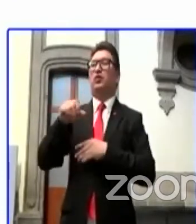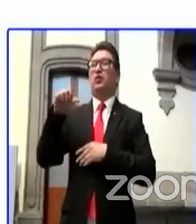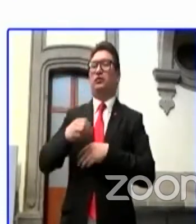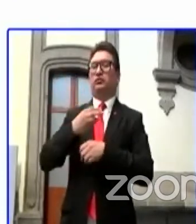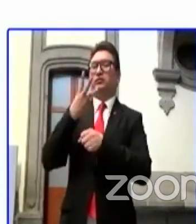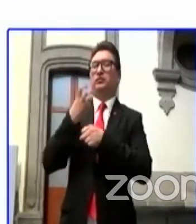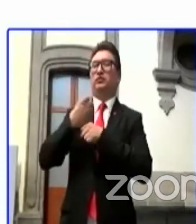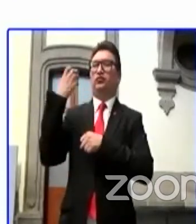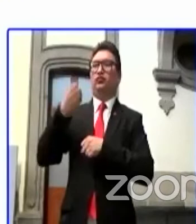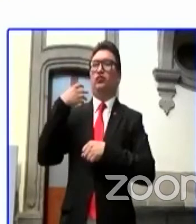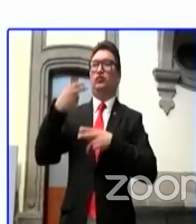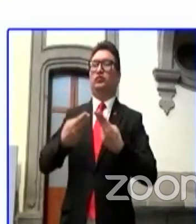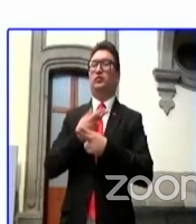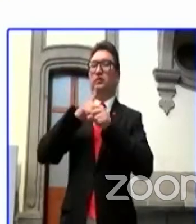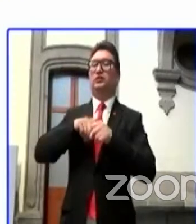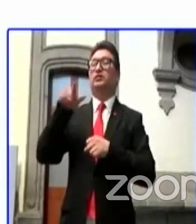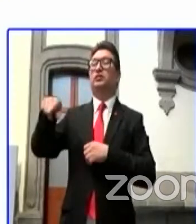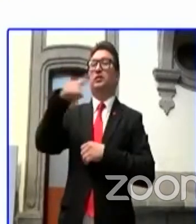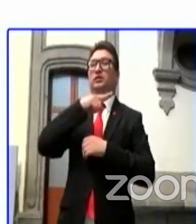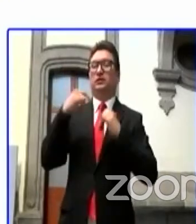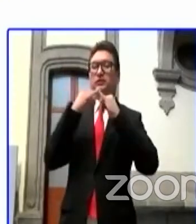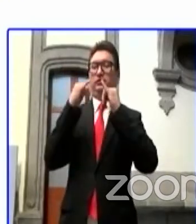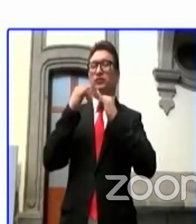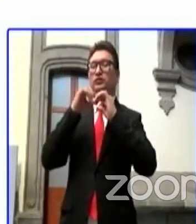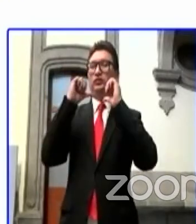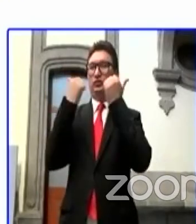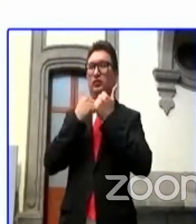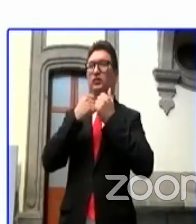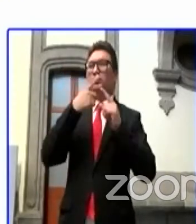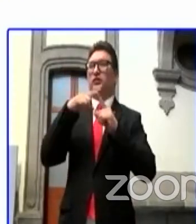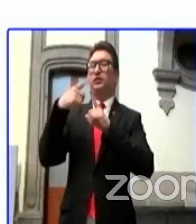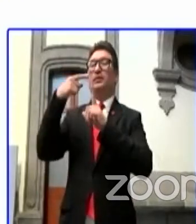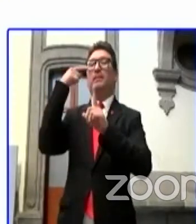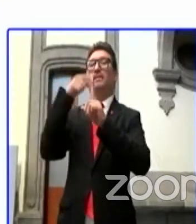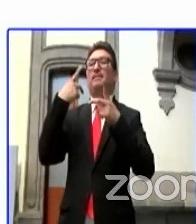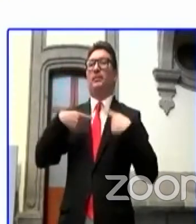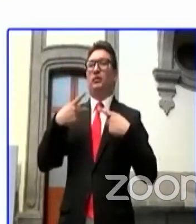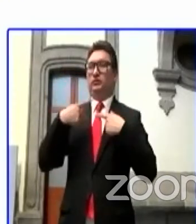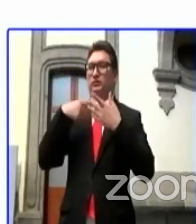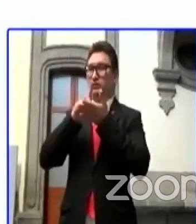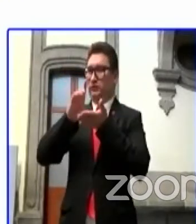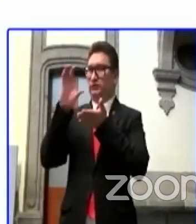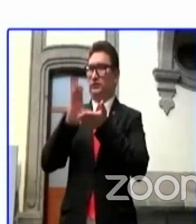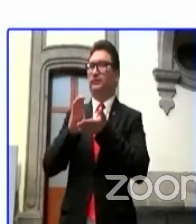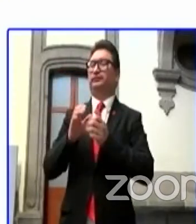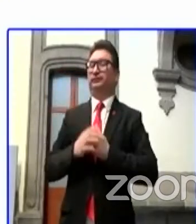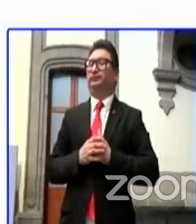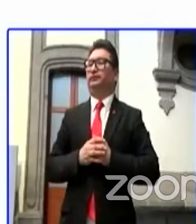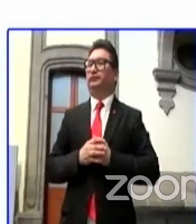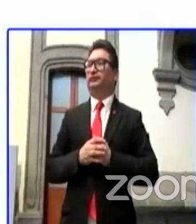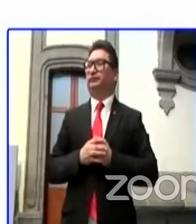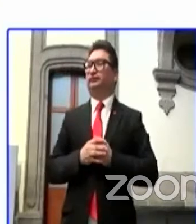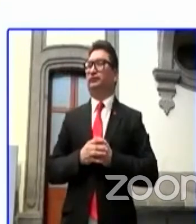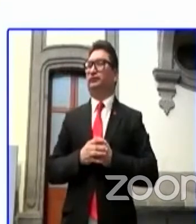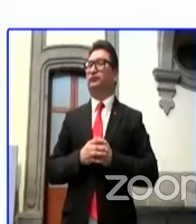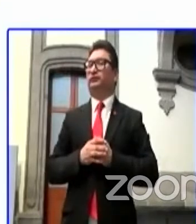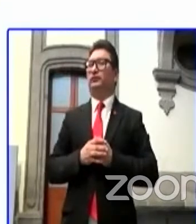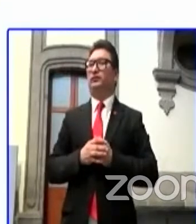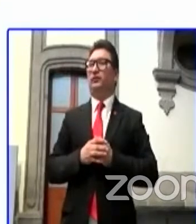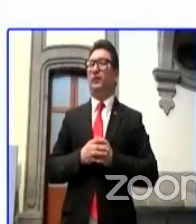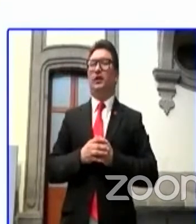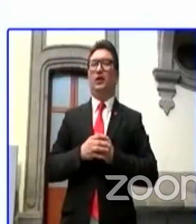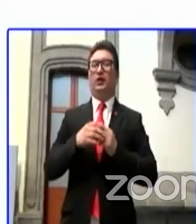Foro Nacional de Institutos y Organizaciones de y para Personas con Discapacidad, generando